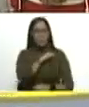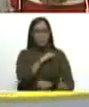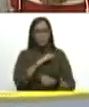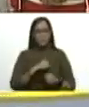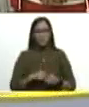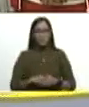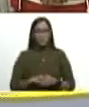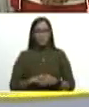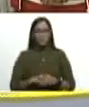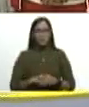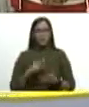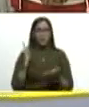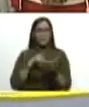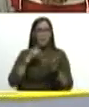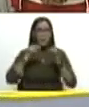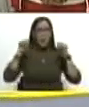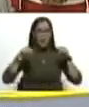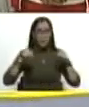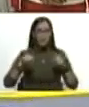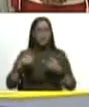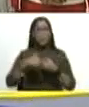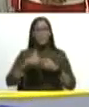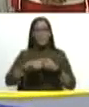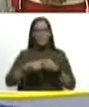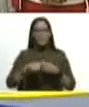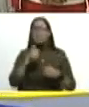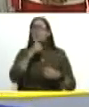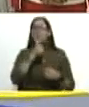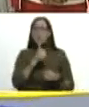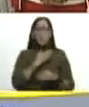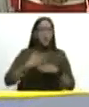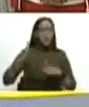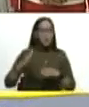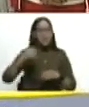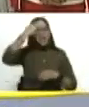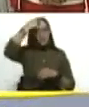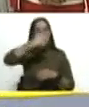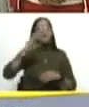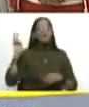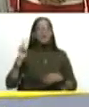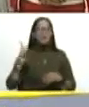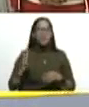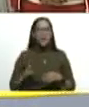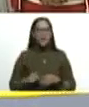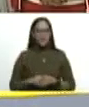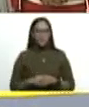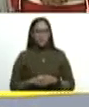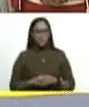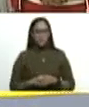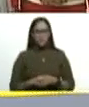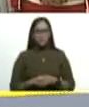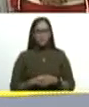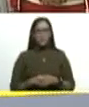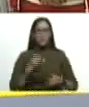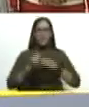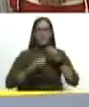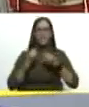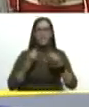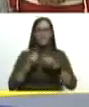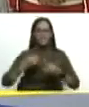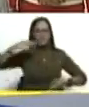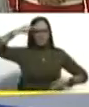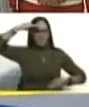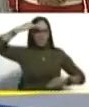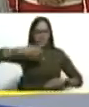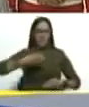Los derrotamos aquí, en el lago de Maracaibo. ¿Y quién lo derrotó? El pueblo de Venezuela, convertido en ejército,